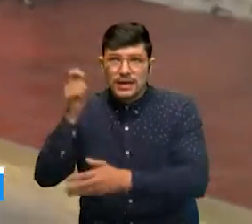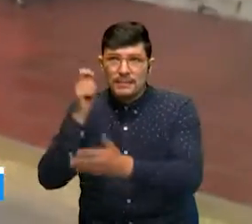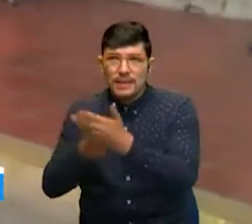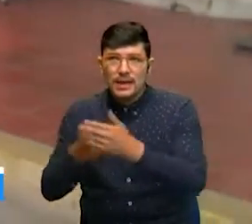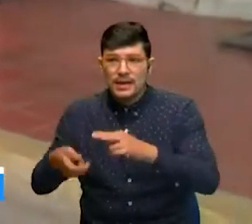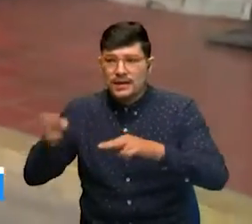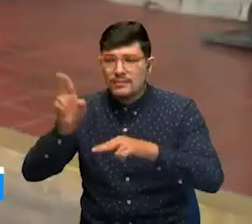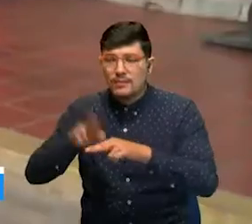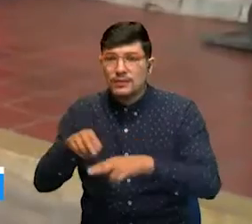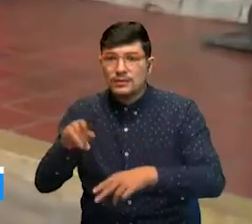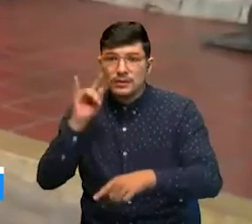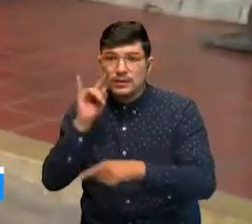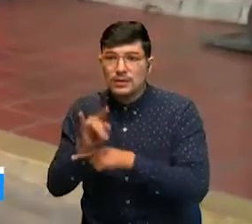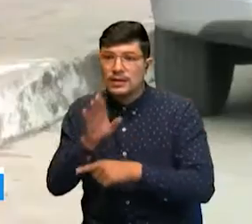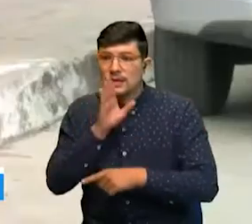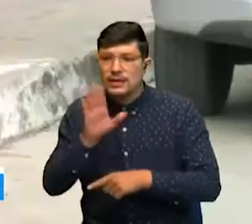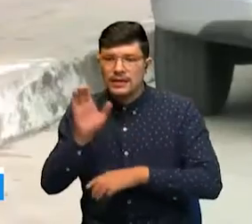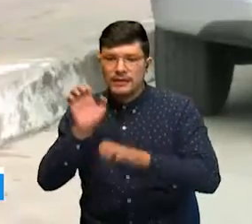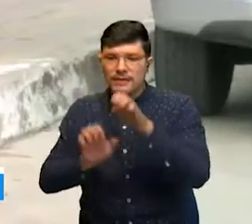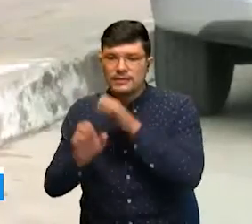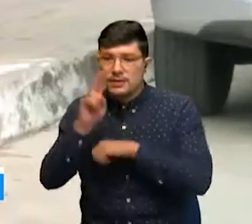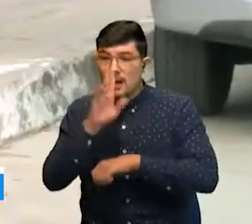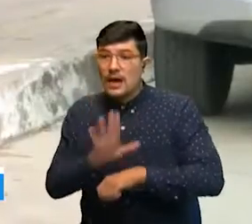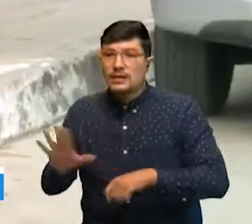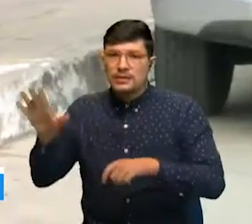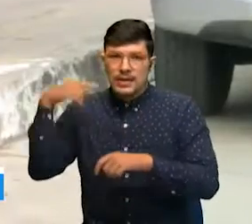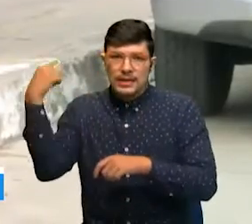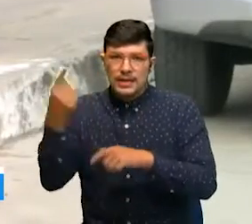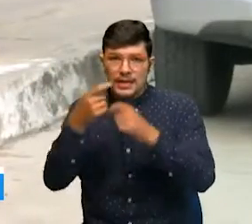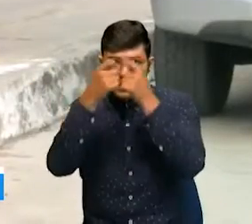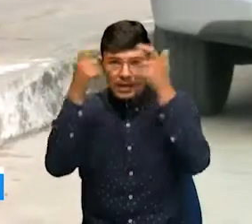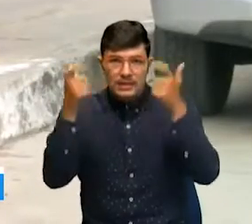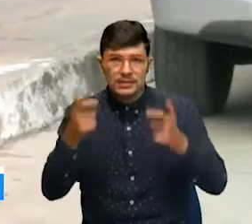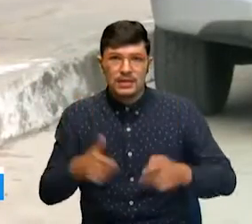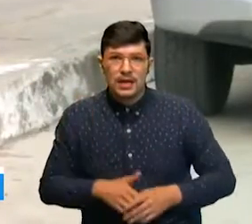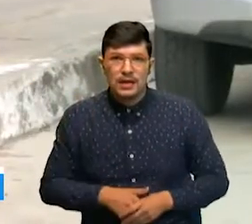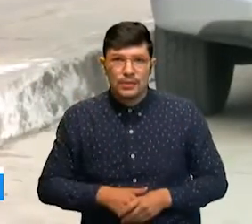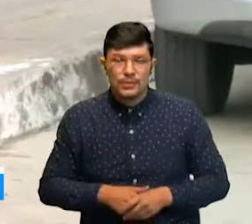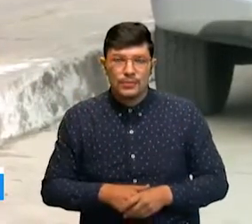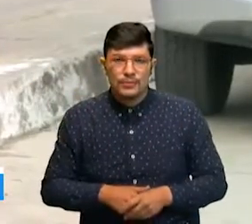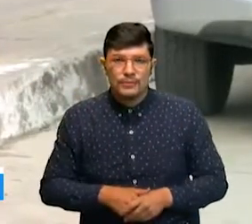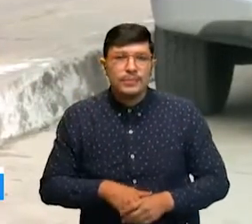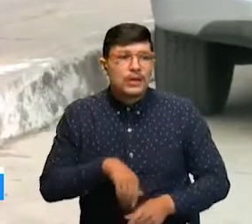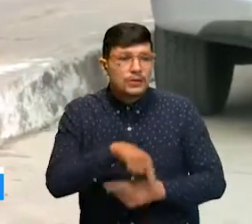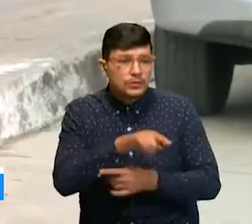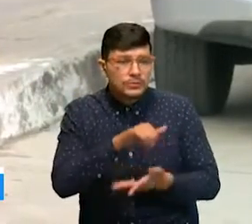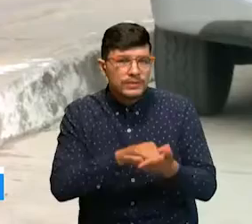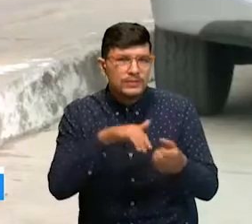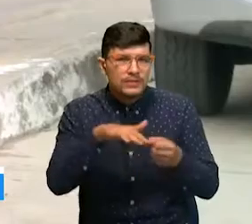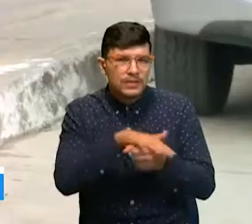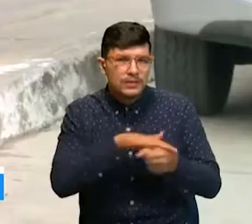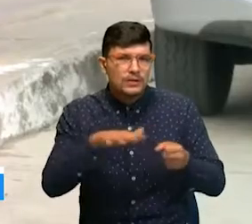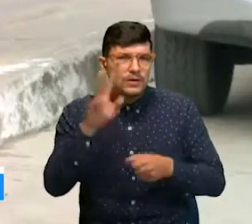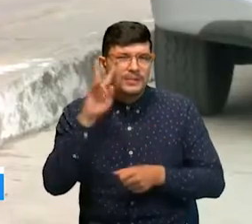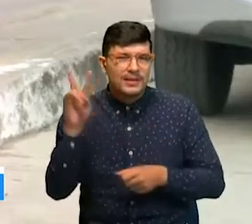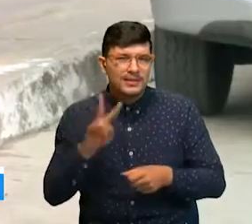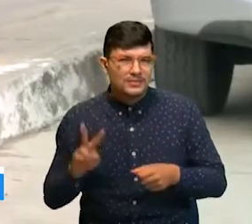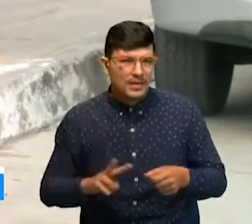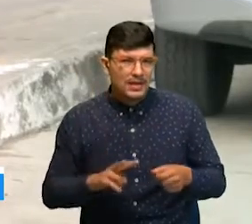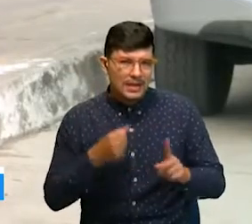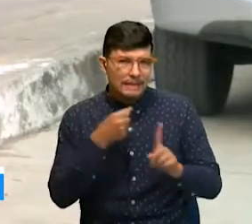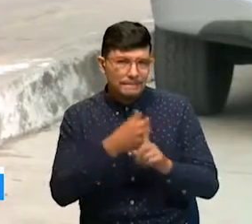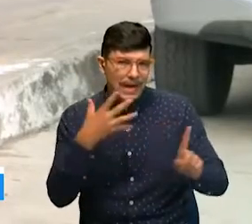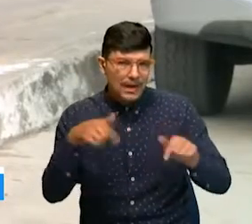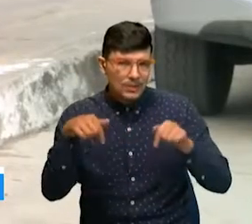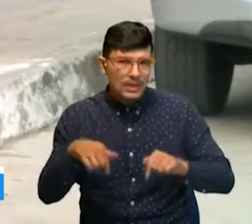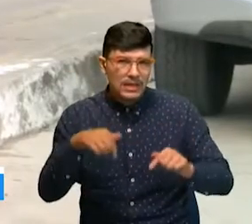bajo la supervisión del defensor nacional y es que la situación venezolana con un impacto